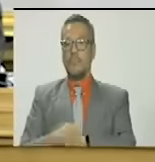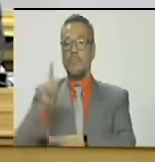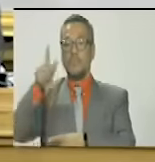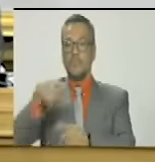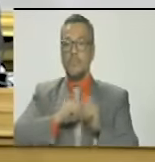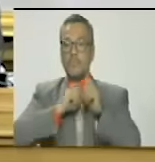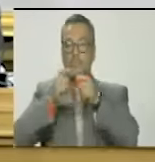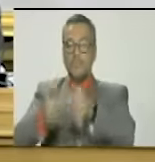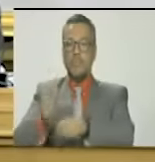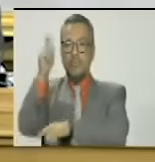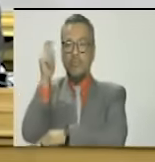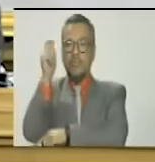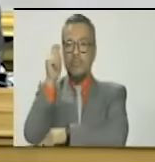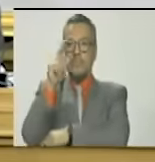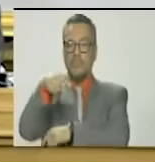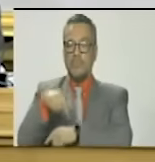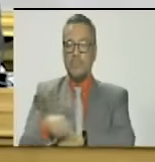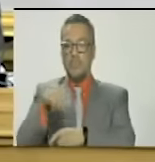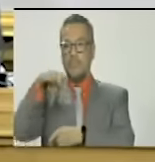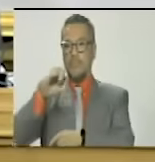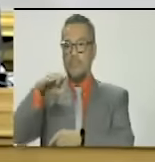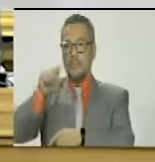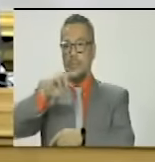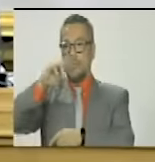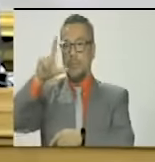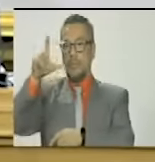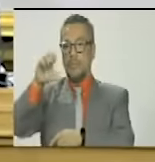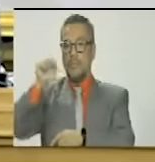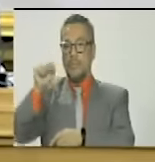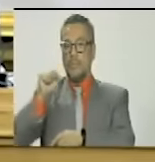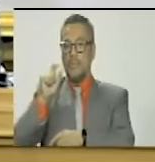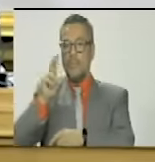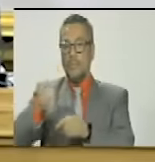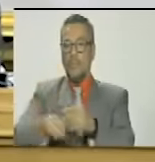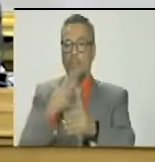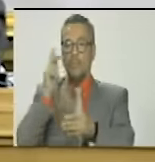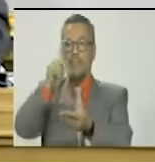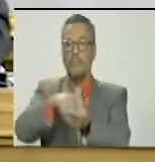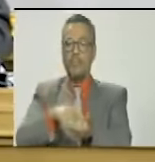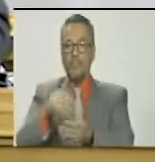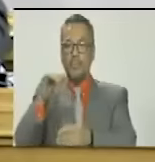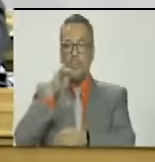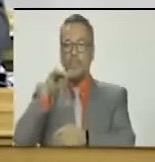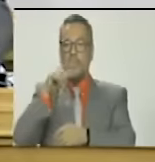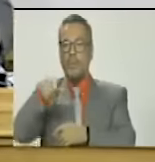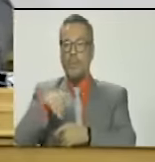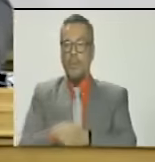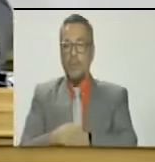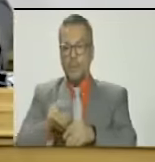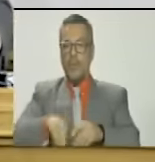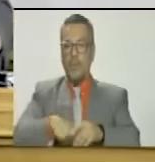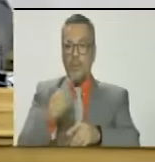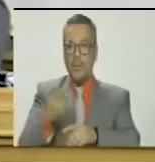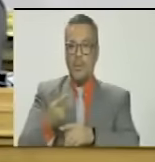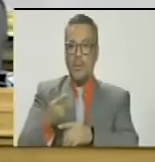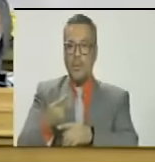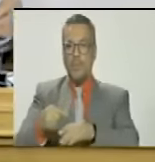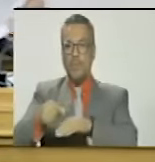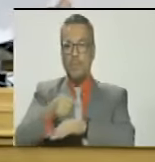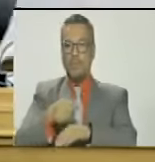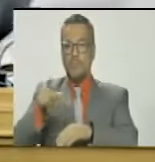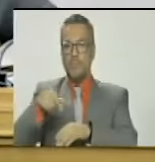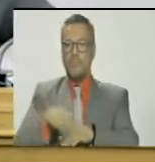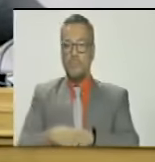También designamos al diputado Carlos Melo para que participe en la notificación al Poder Ejecutivo.